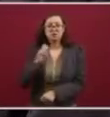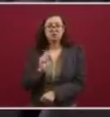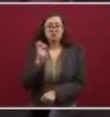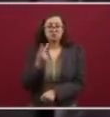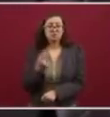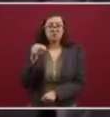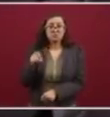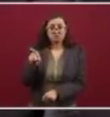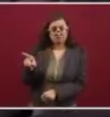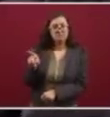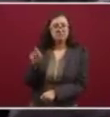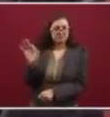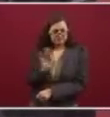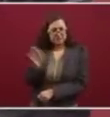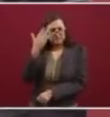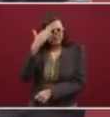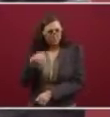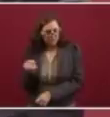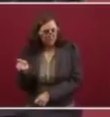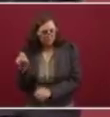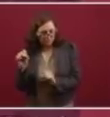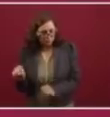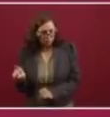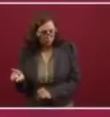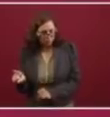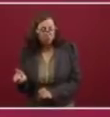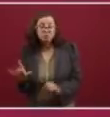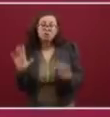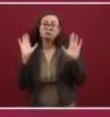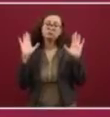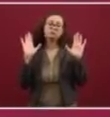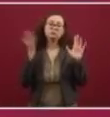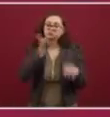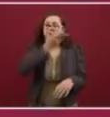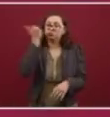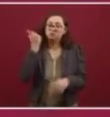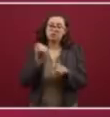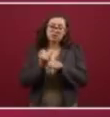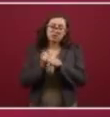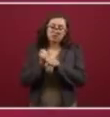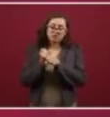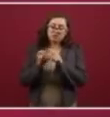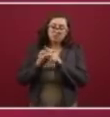No sabemos, pero está abierta la investigación. Pero usted ha dicho que todos los negocios